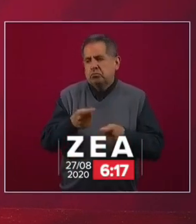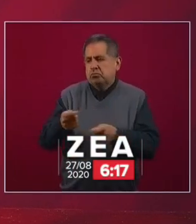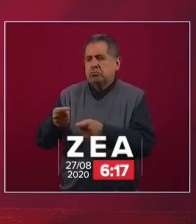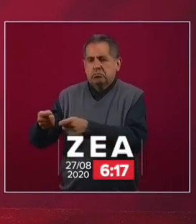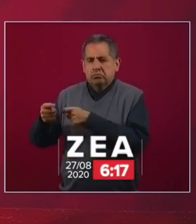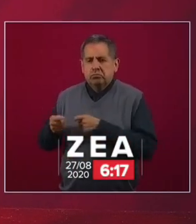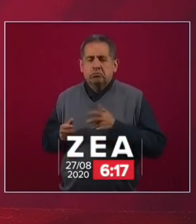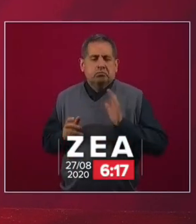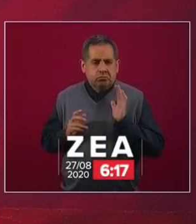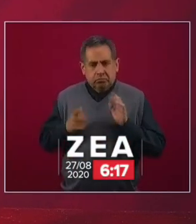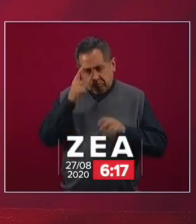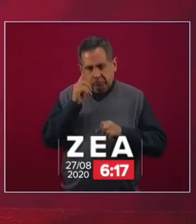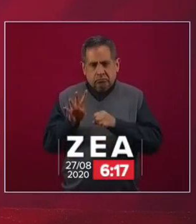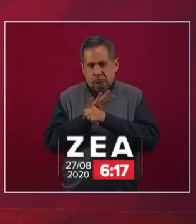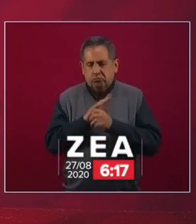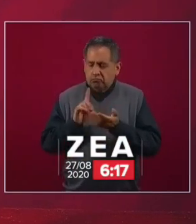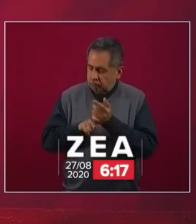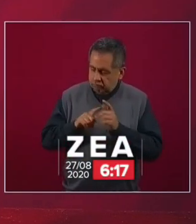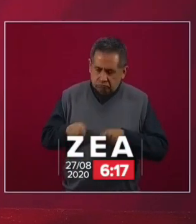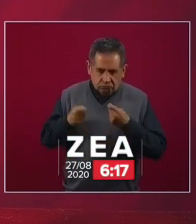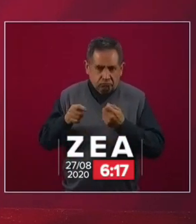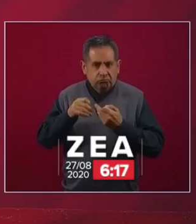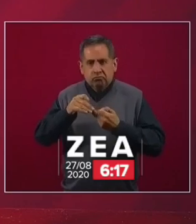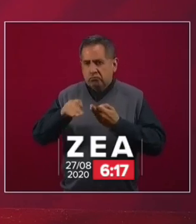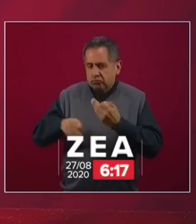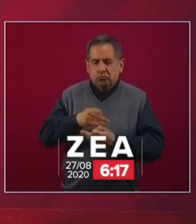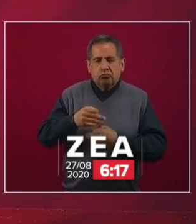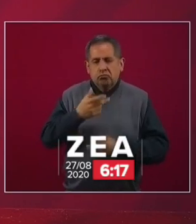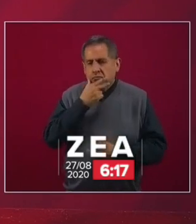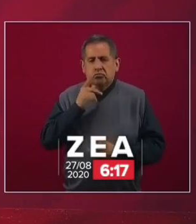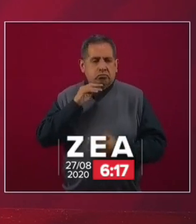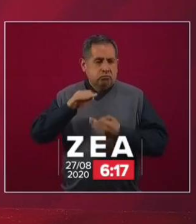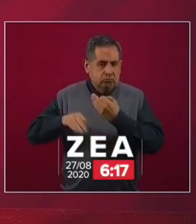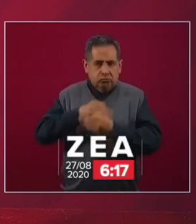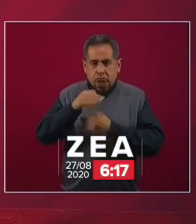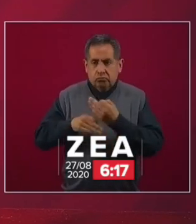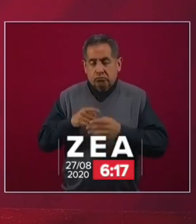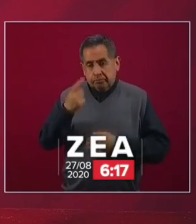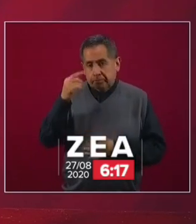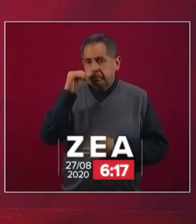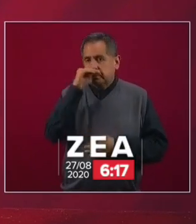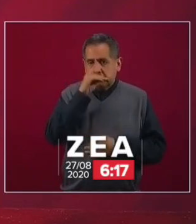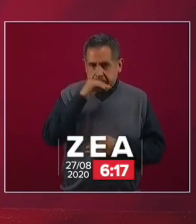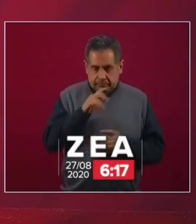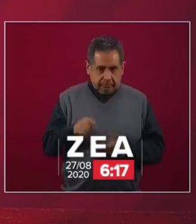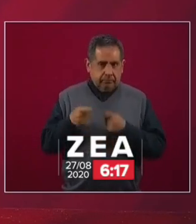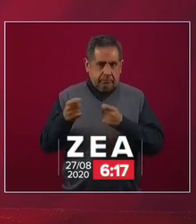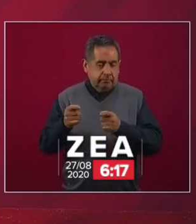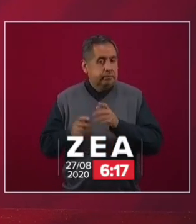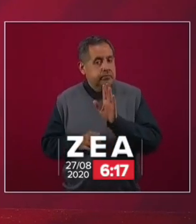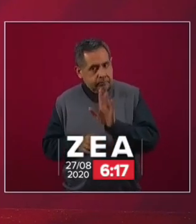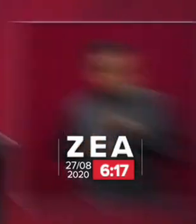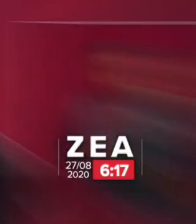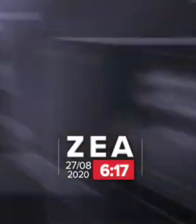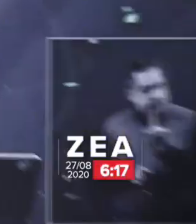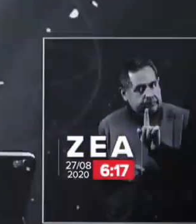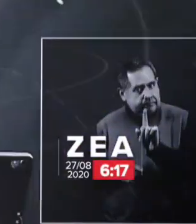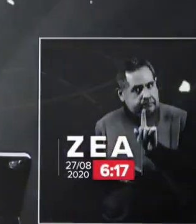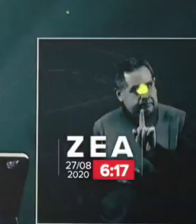vacunación contra el kobe se quede sin ella todas y todos van a tener acceso gratuito a la vacuna en ese sentido es